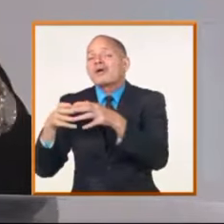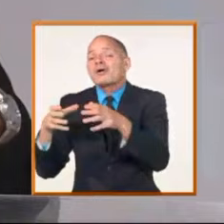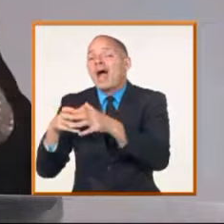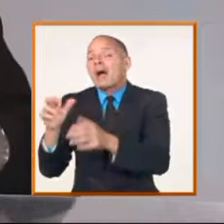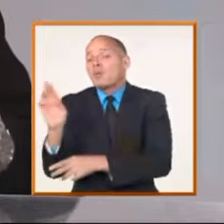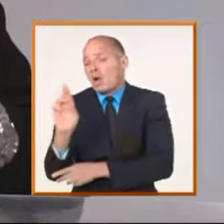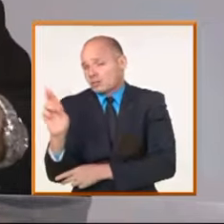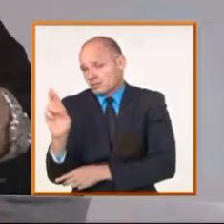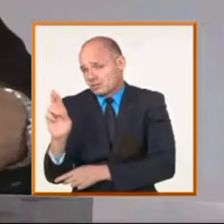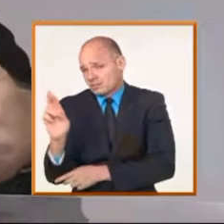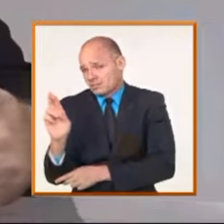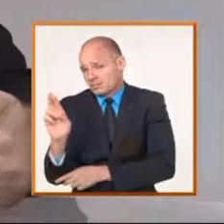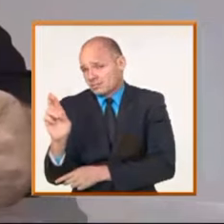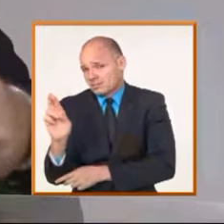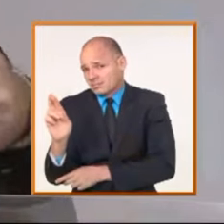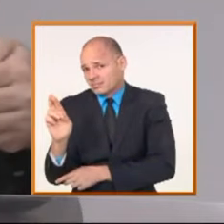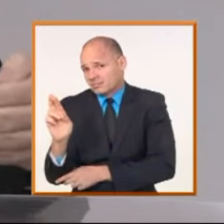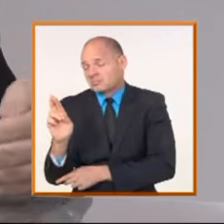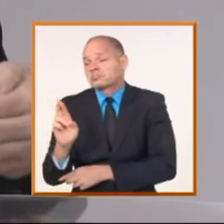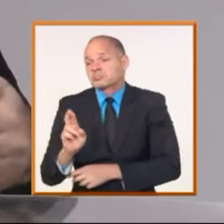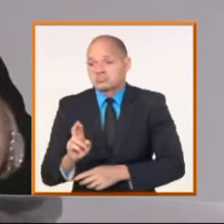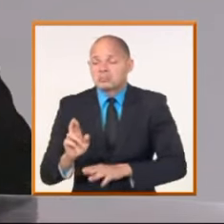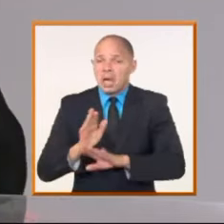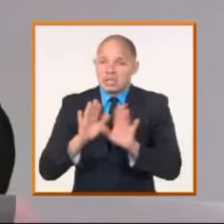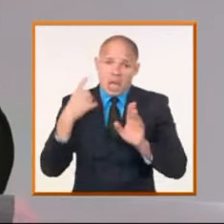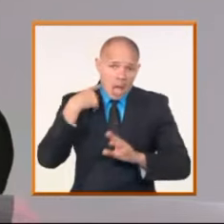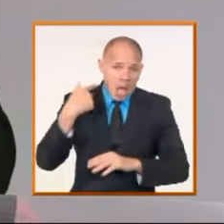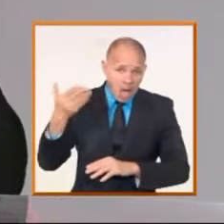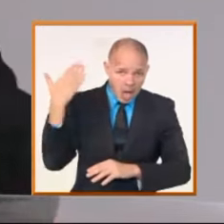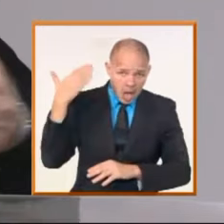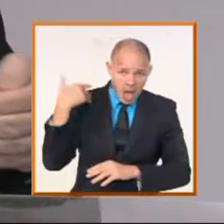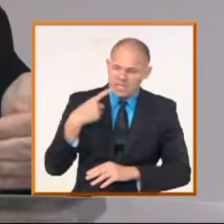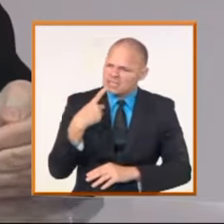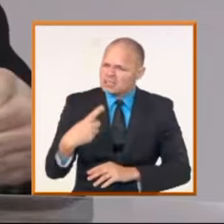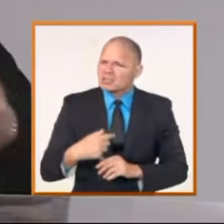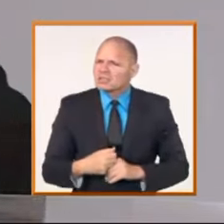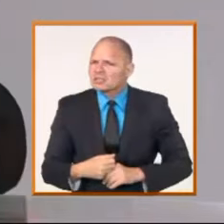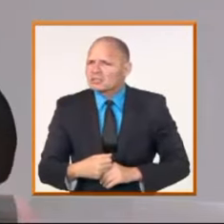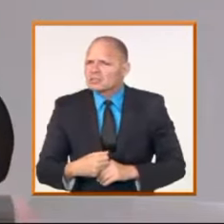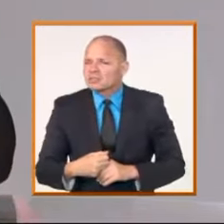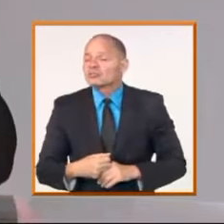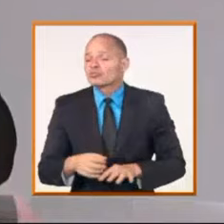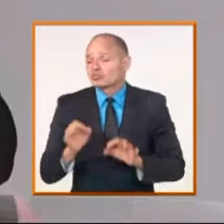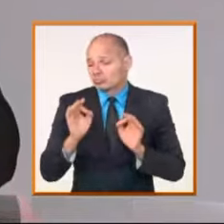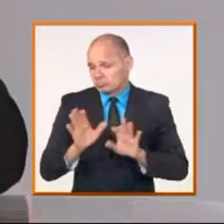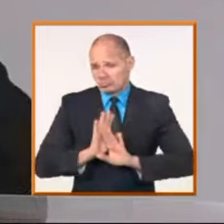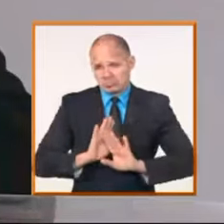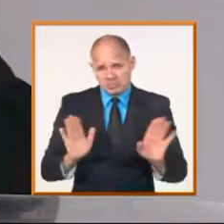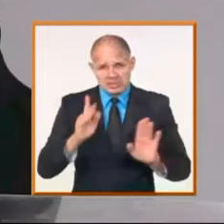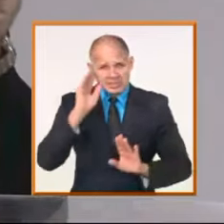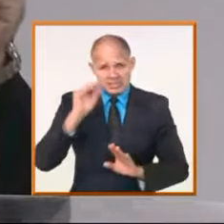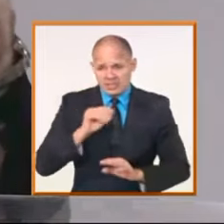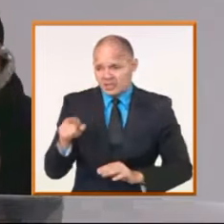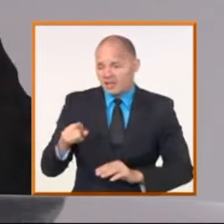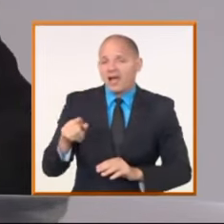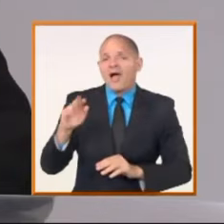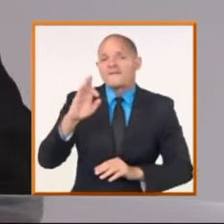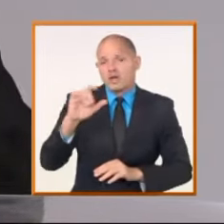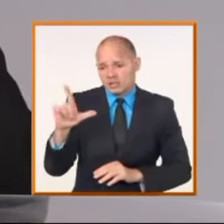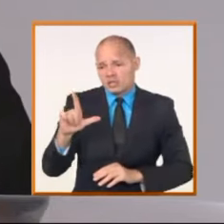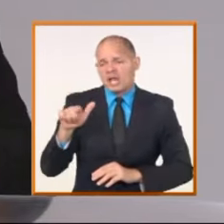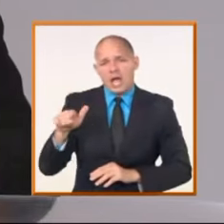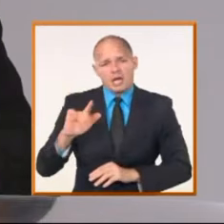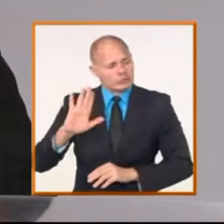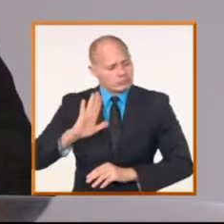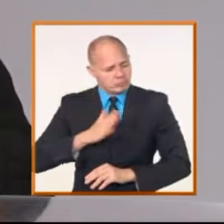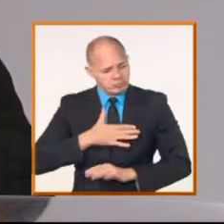se empezó a hablar de manera sostenida de que Florida ya no es un estado pendular, sino un estado republicano. Eso, si